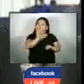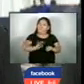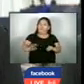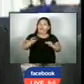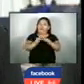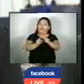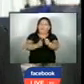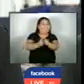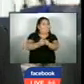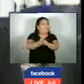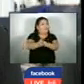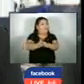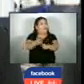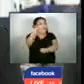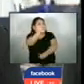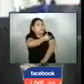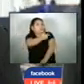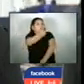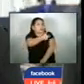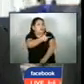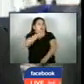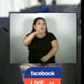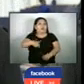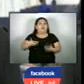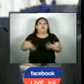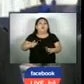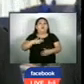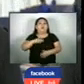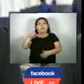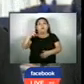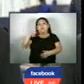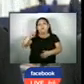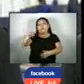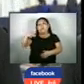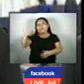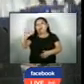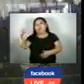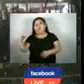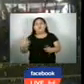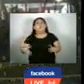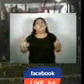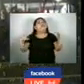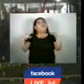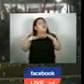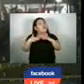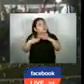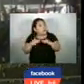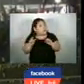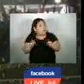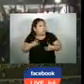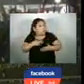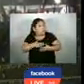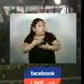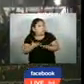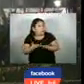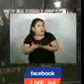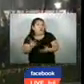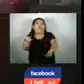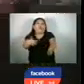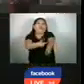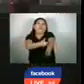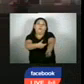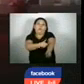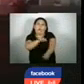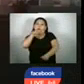de avance importante en la vacunación, como es este día de los 10 millones, sino que también poner a disposición uno de los hospitales